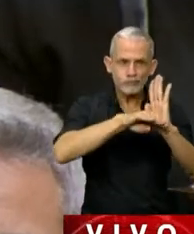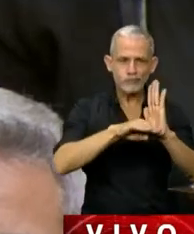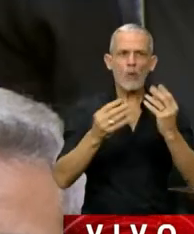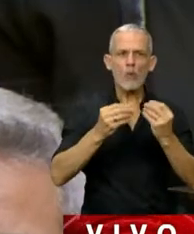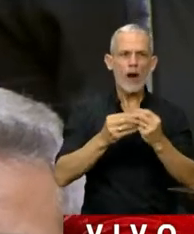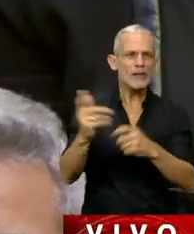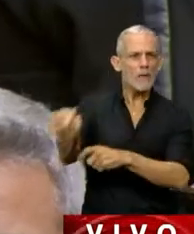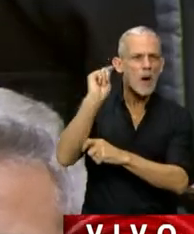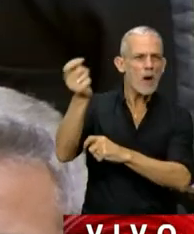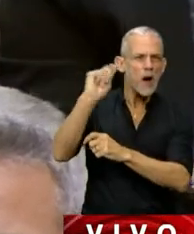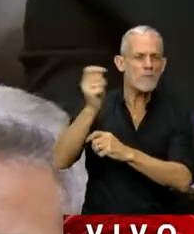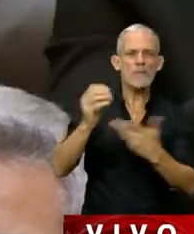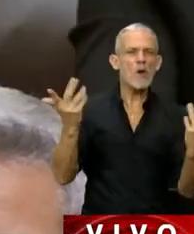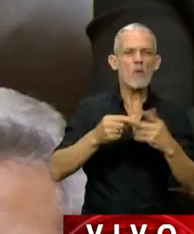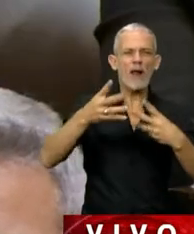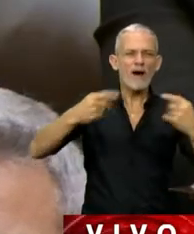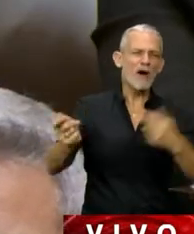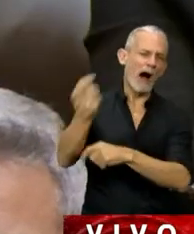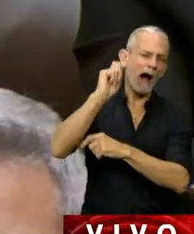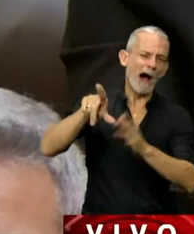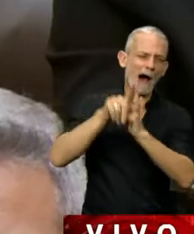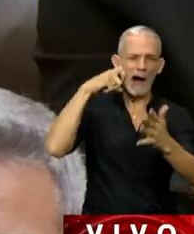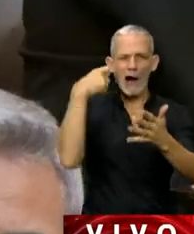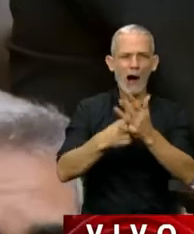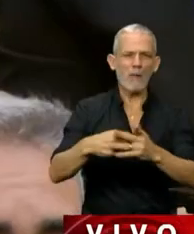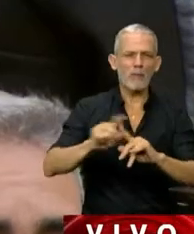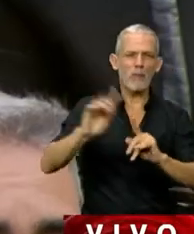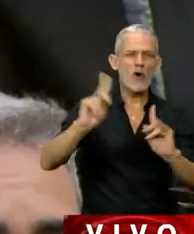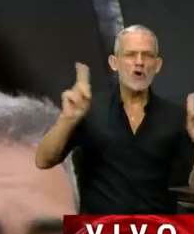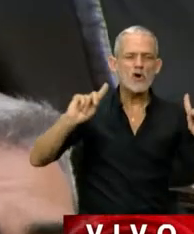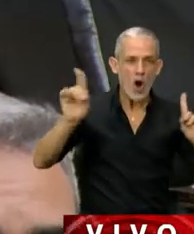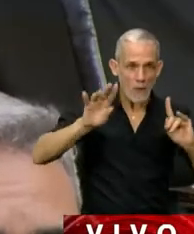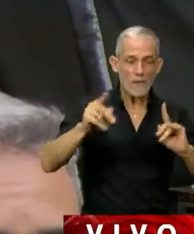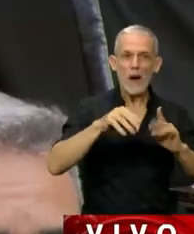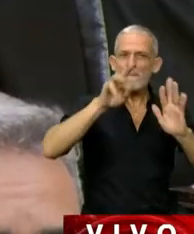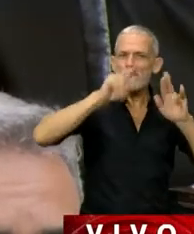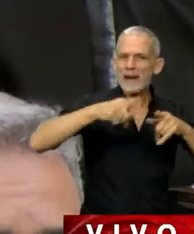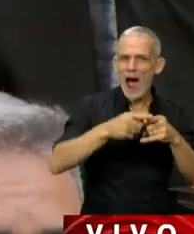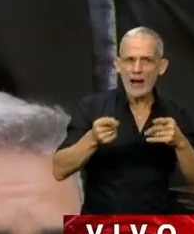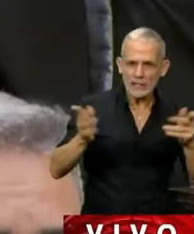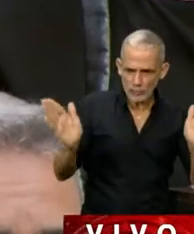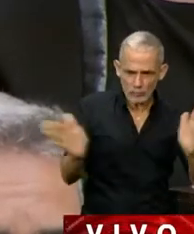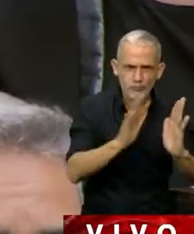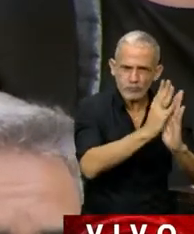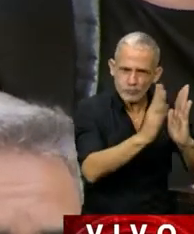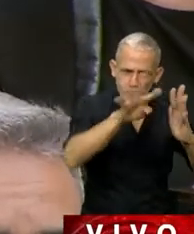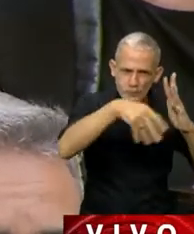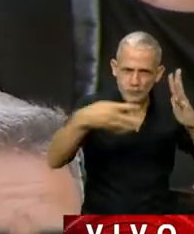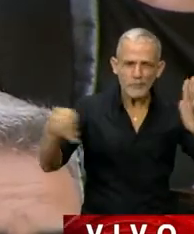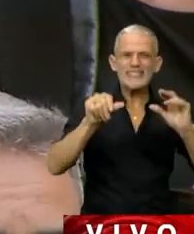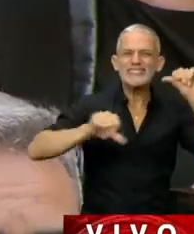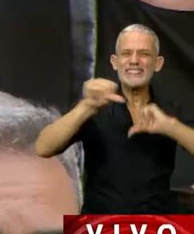la explotación pesquera, poner fin a la pesca ilegal y destructiva, aplicando planes de gestión con fundamento